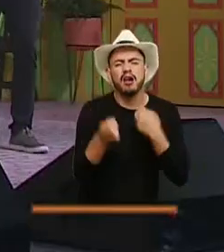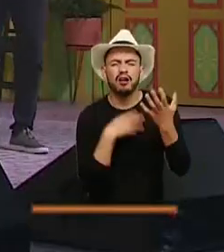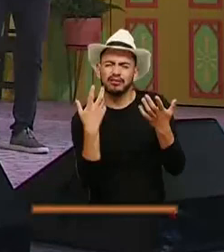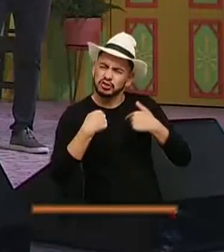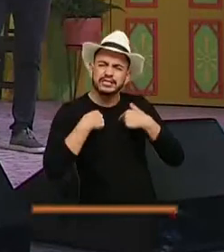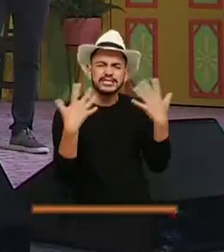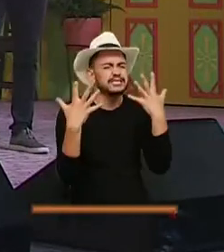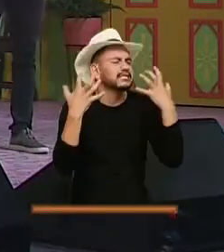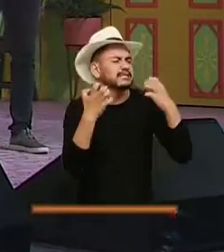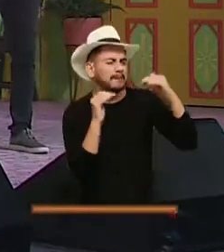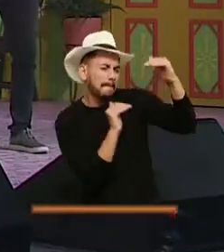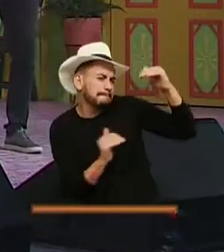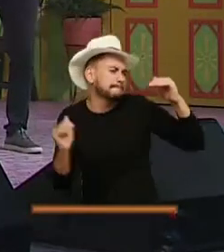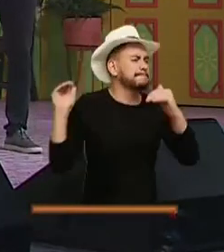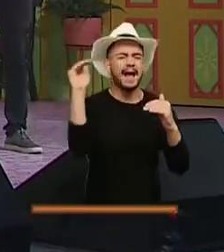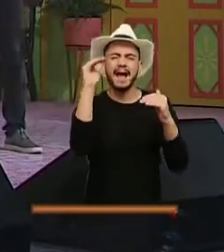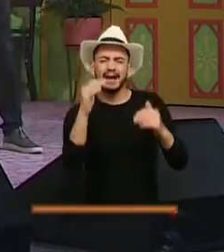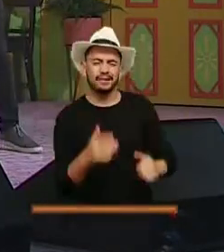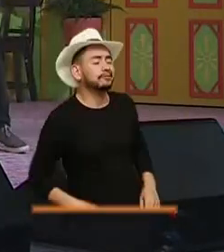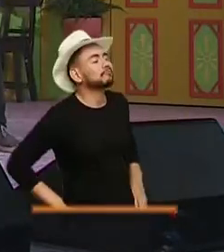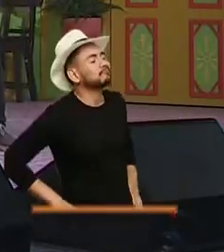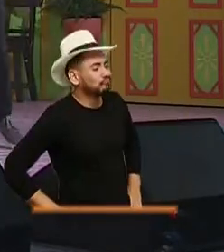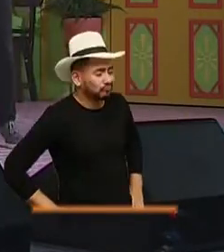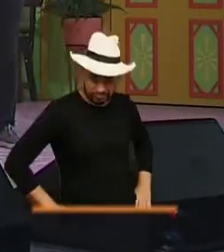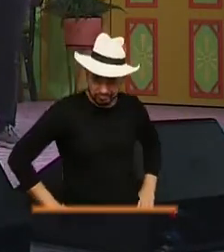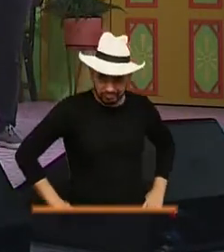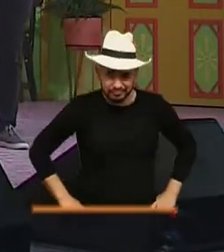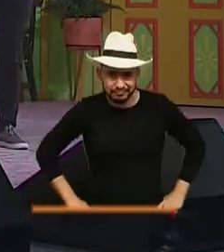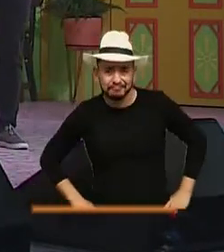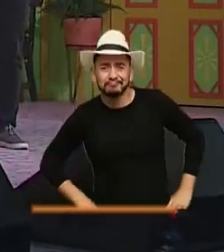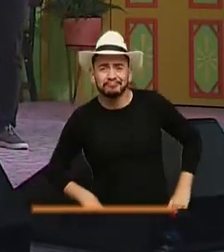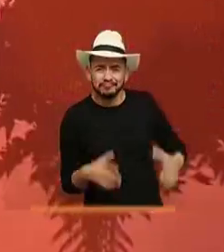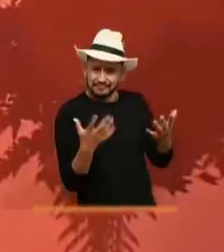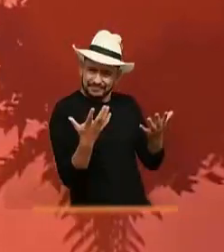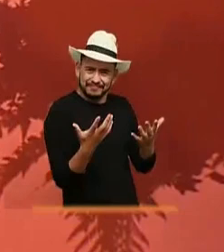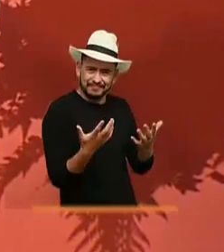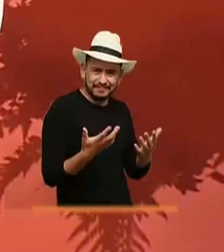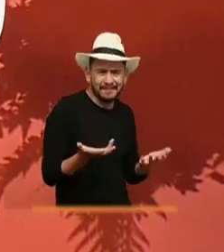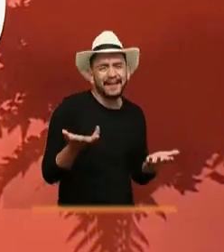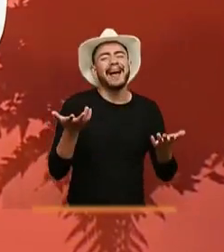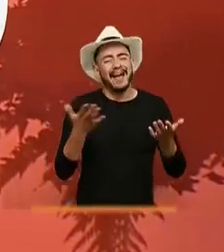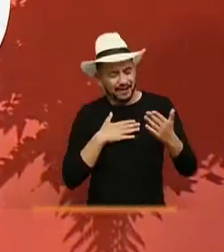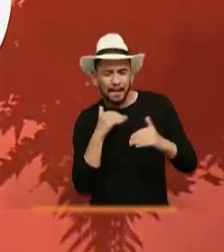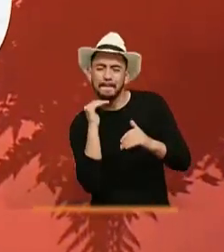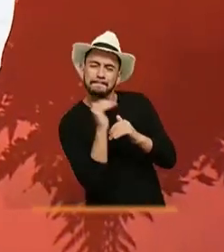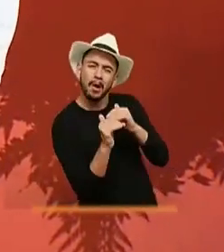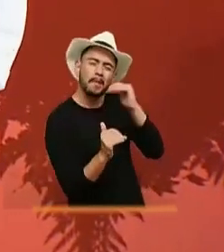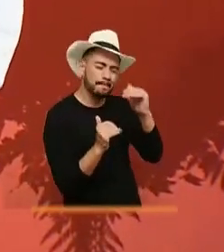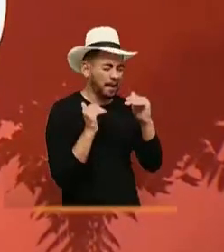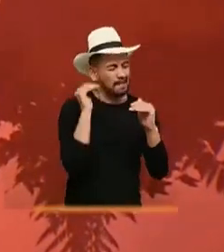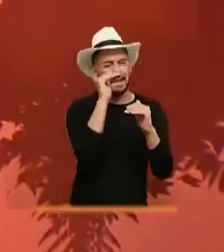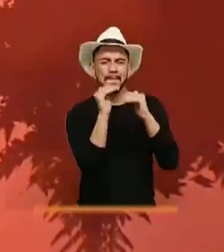mismo. Si se va hoy a superar, pues tenga su